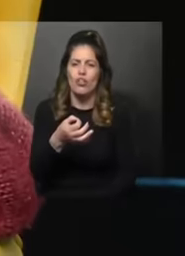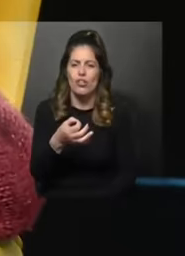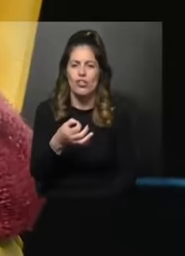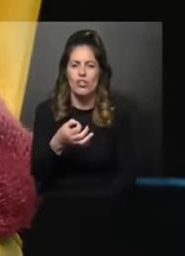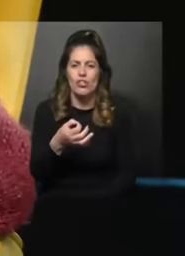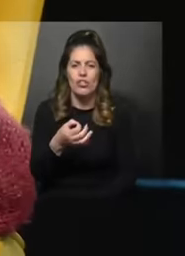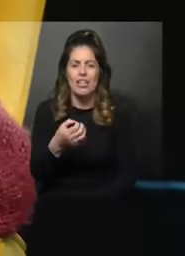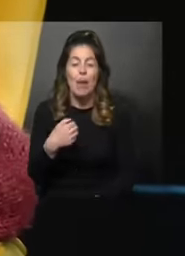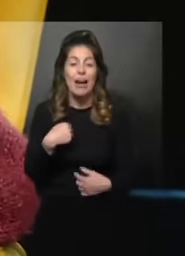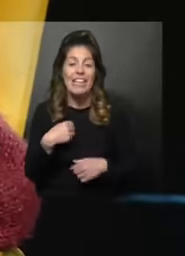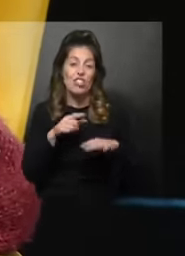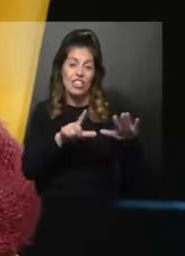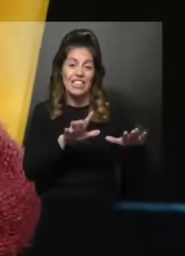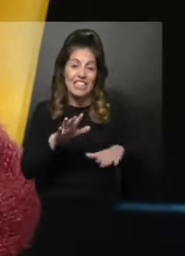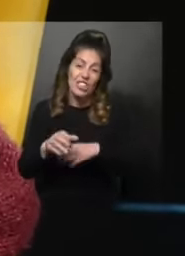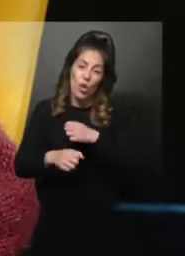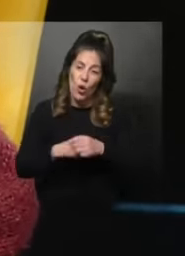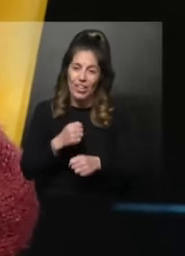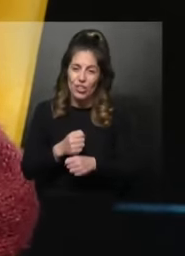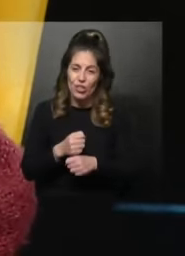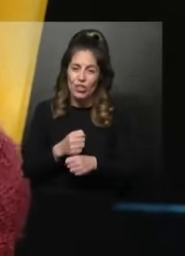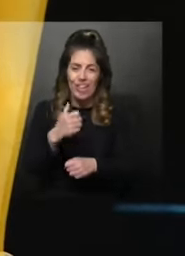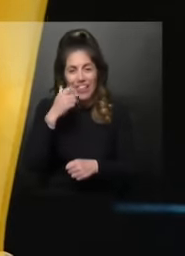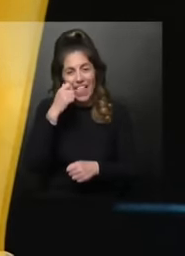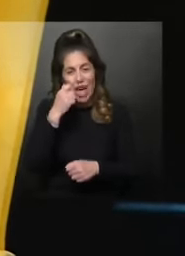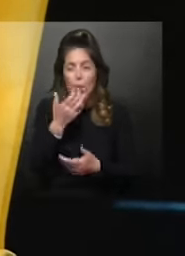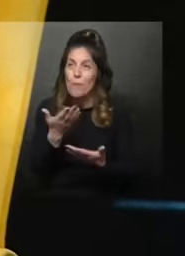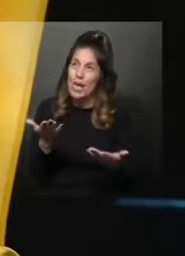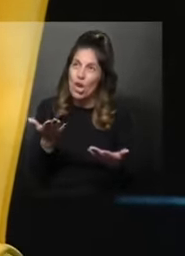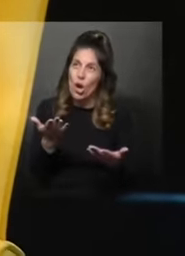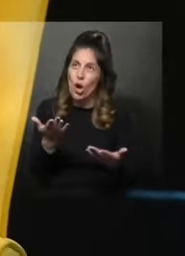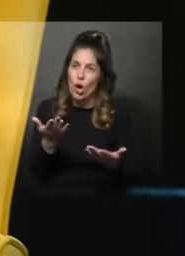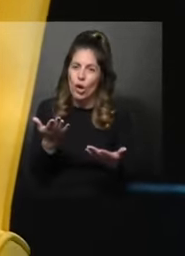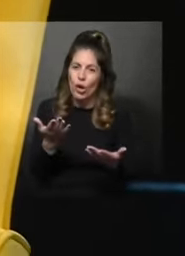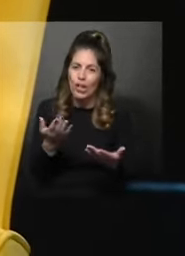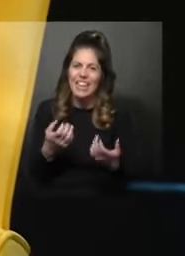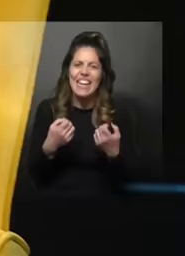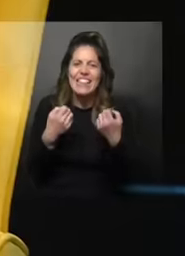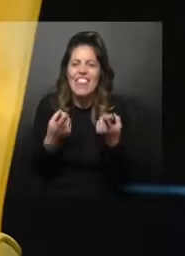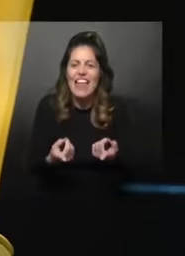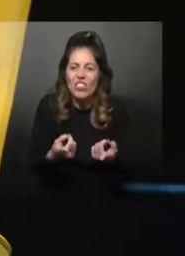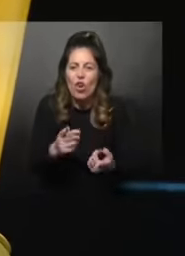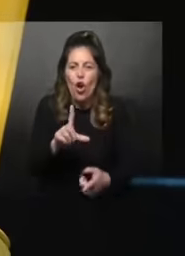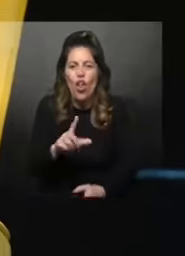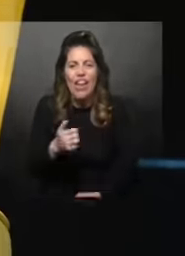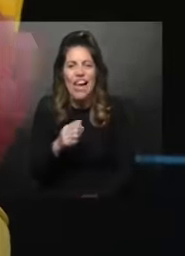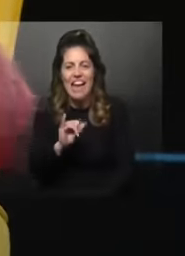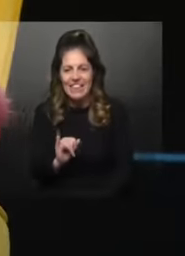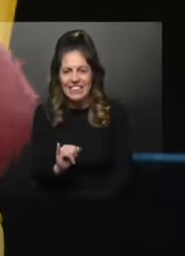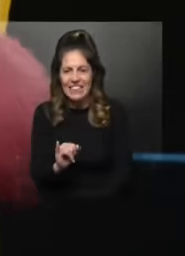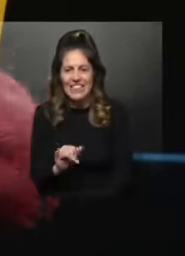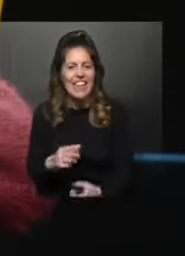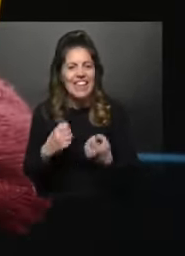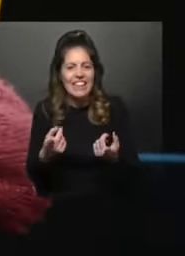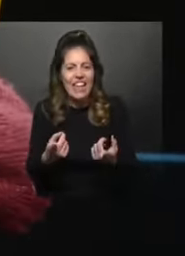Tal vez son mis 75 años, ¿no? Pero ¿qué es lo que está dándole Lali? ¿Qué está